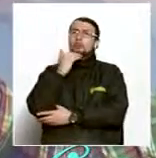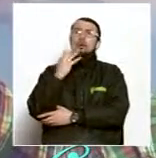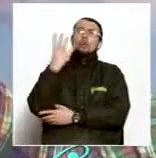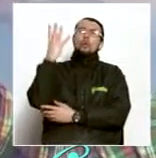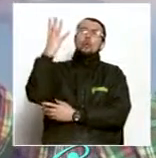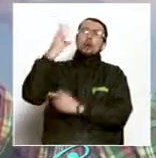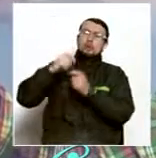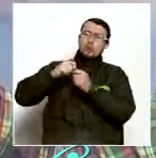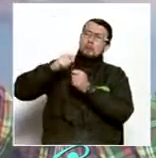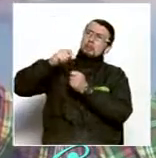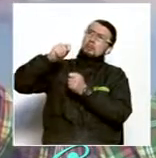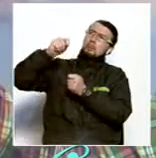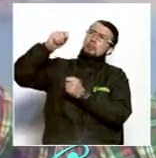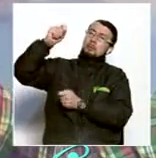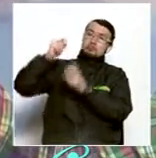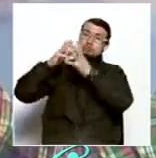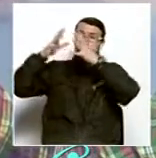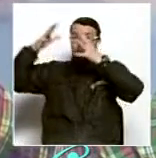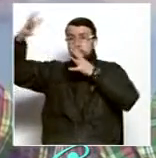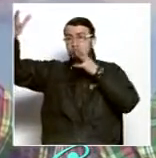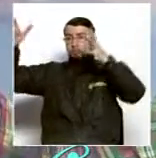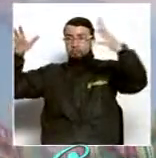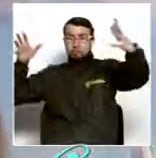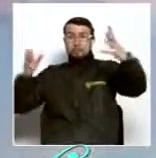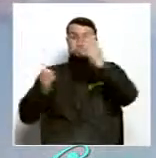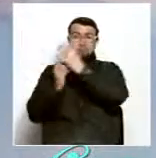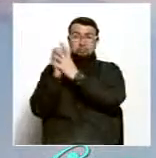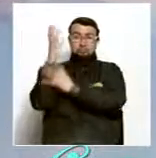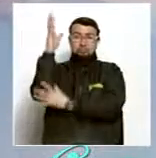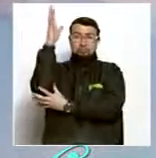de follaje, de ahí en adelante,